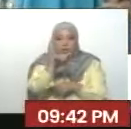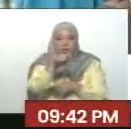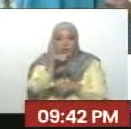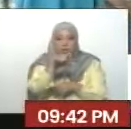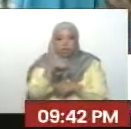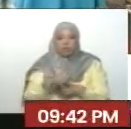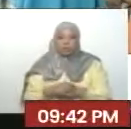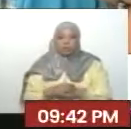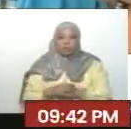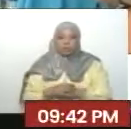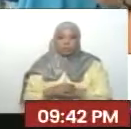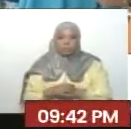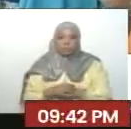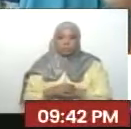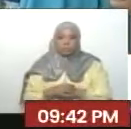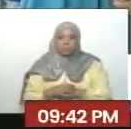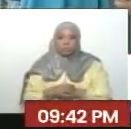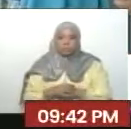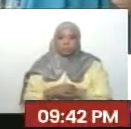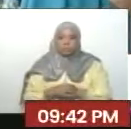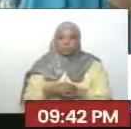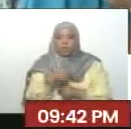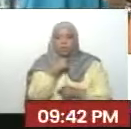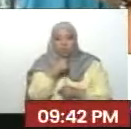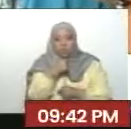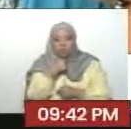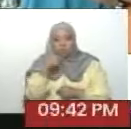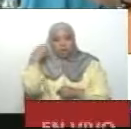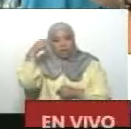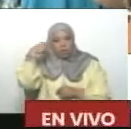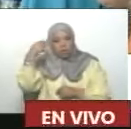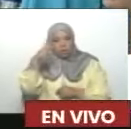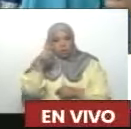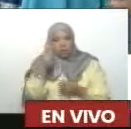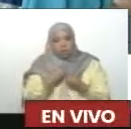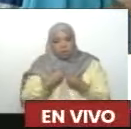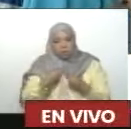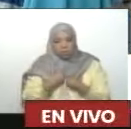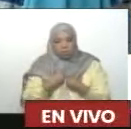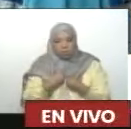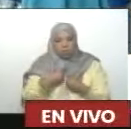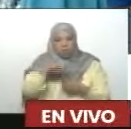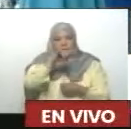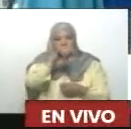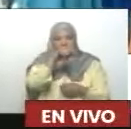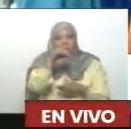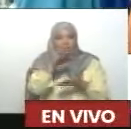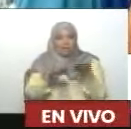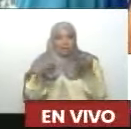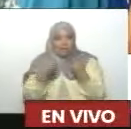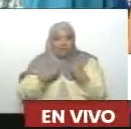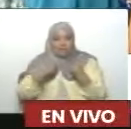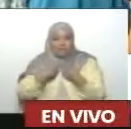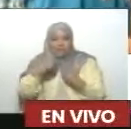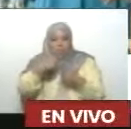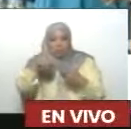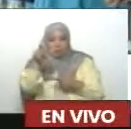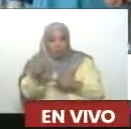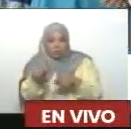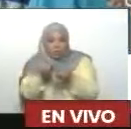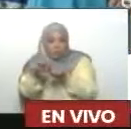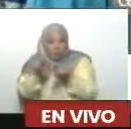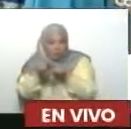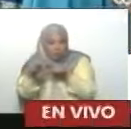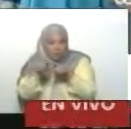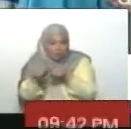Instagram la gran mayoría de la gente le gusta estar viendo la vida ajena por tiktok no y se ven videos